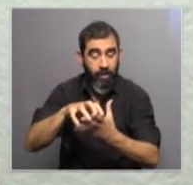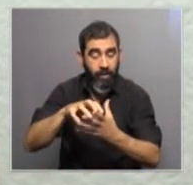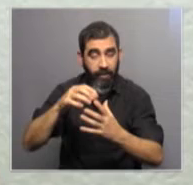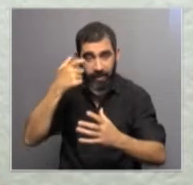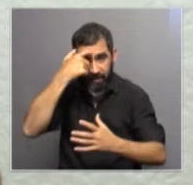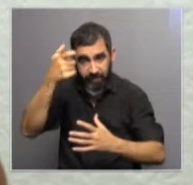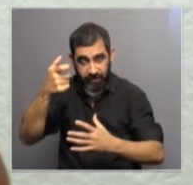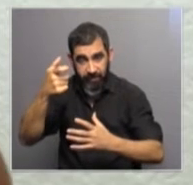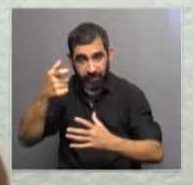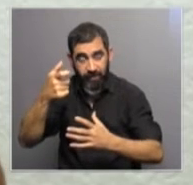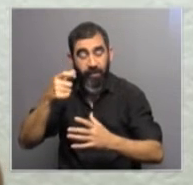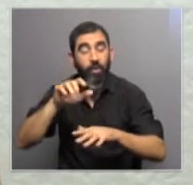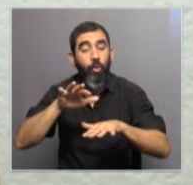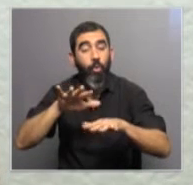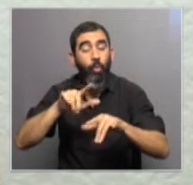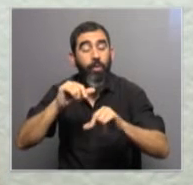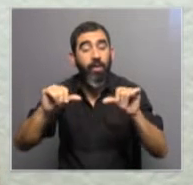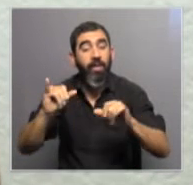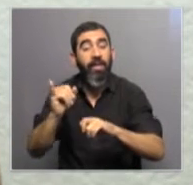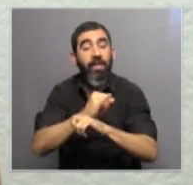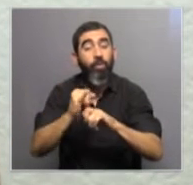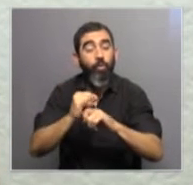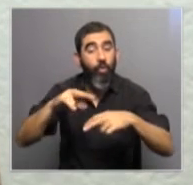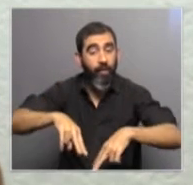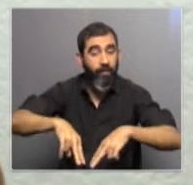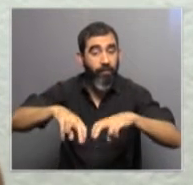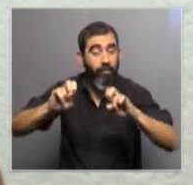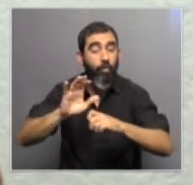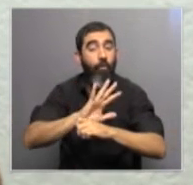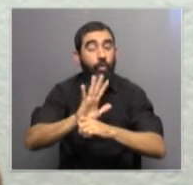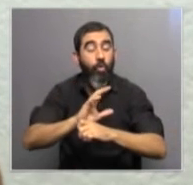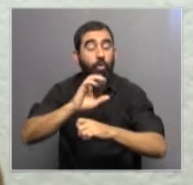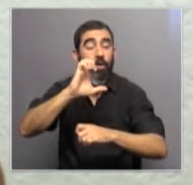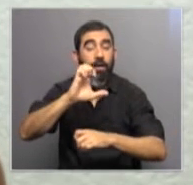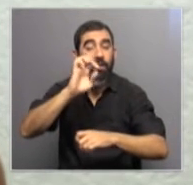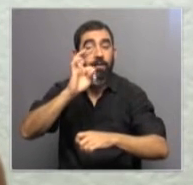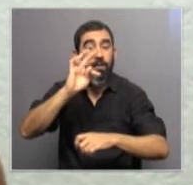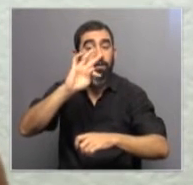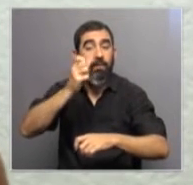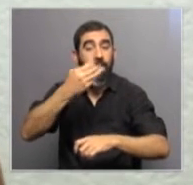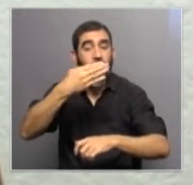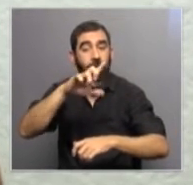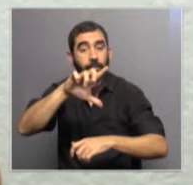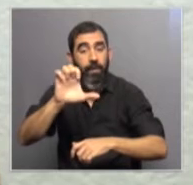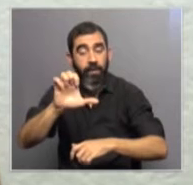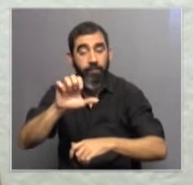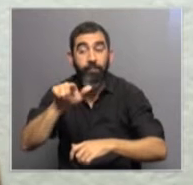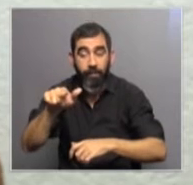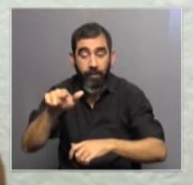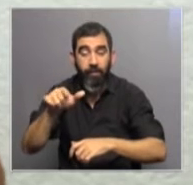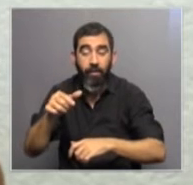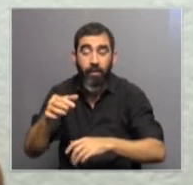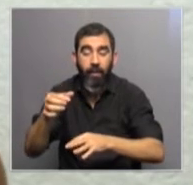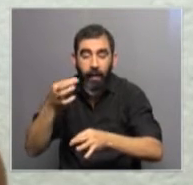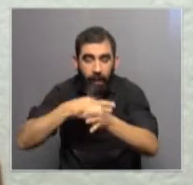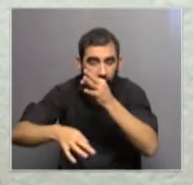Neurociencias Integrativas y Computacionales del Instituto de Investigaciones Biológicas Clemente Estable. Y bueno, él nos de alguna manera